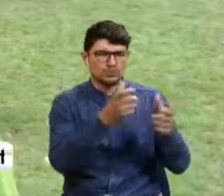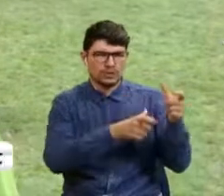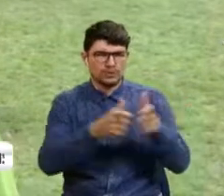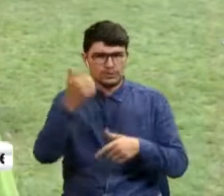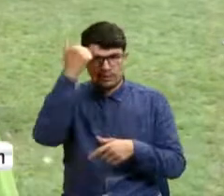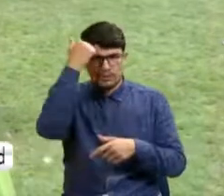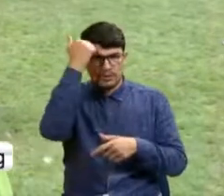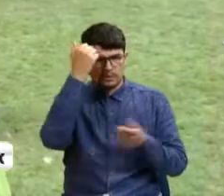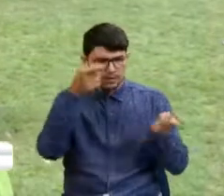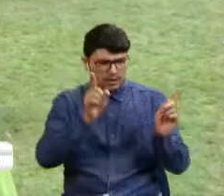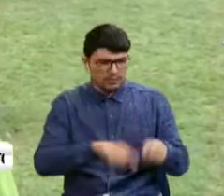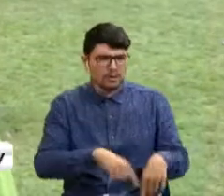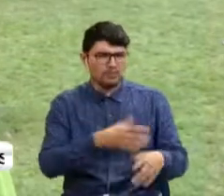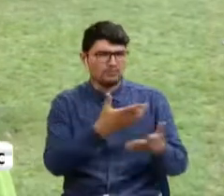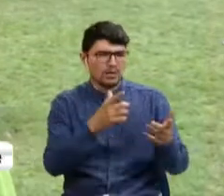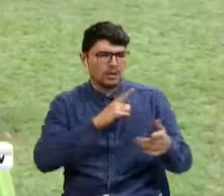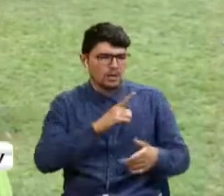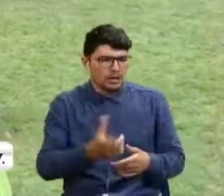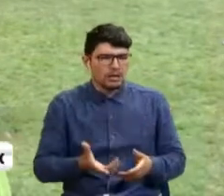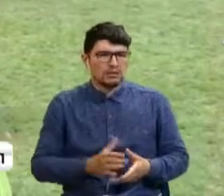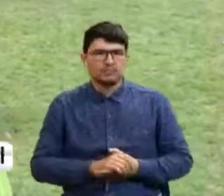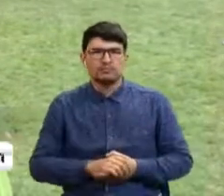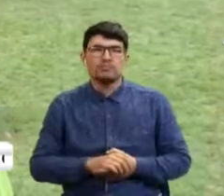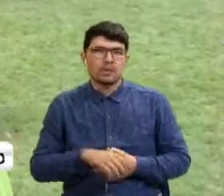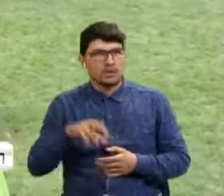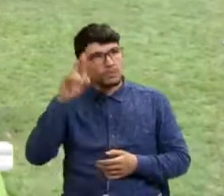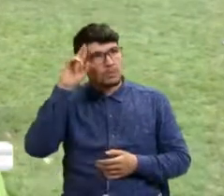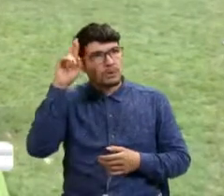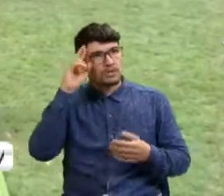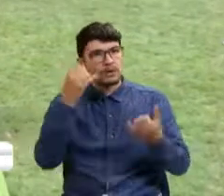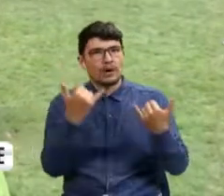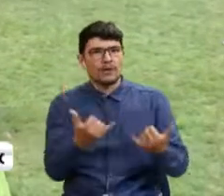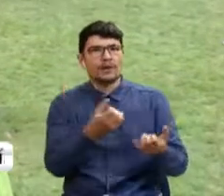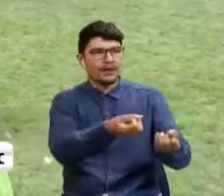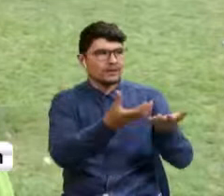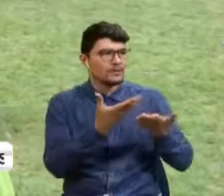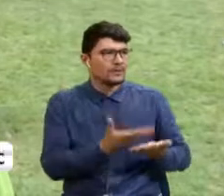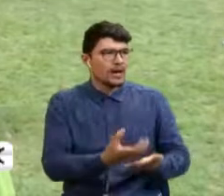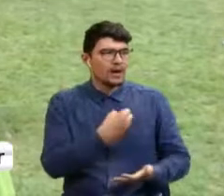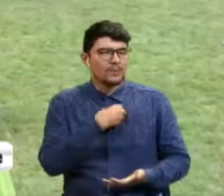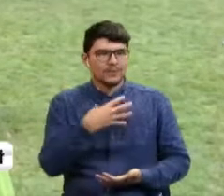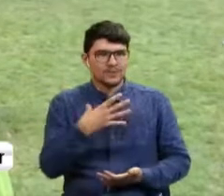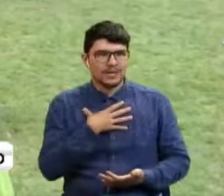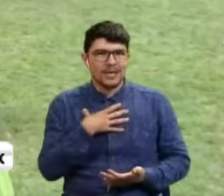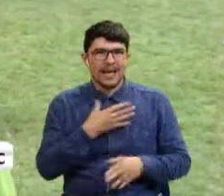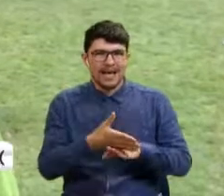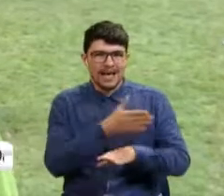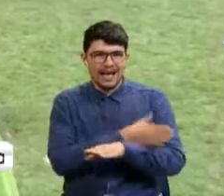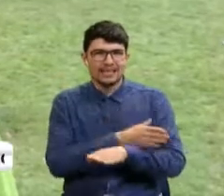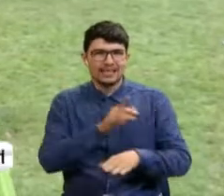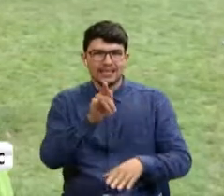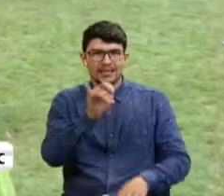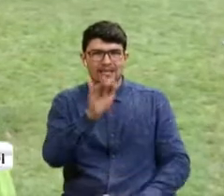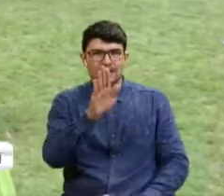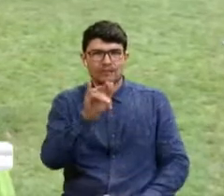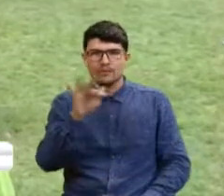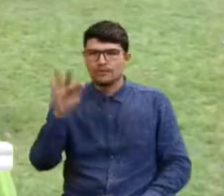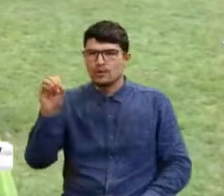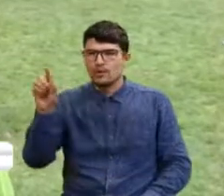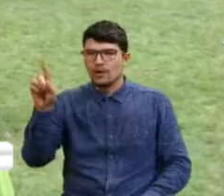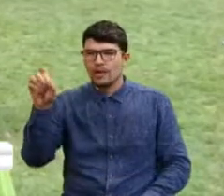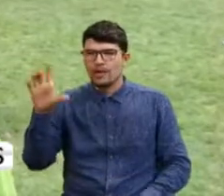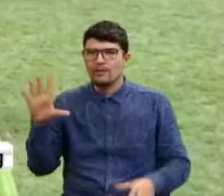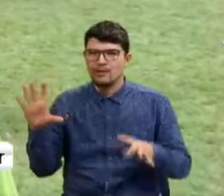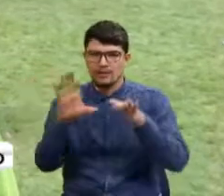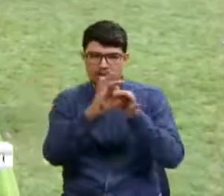educadores y pues nos ha dado la oportunidad de en el triangular que se hizo entre tibú toledo y nosotros para